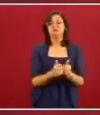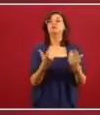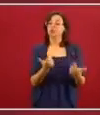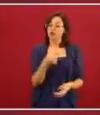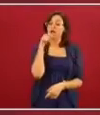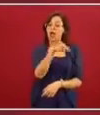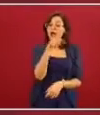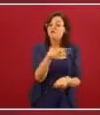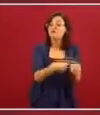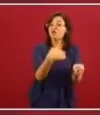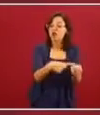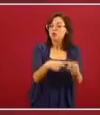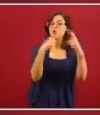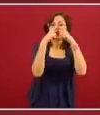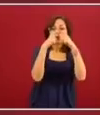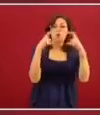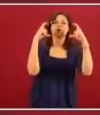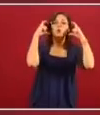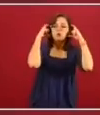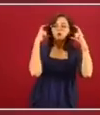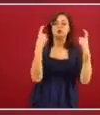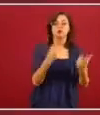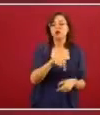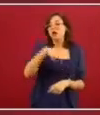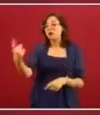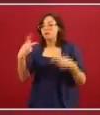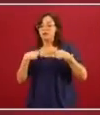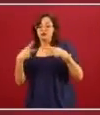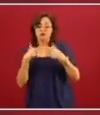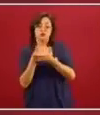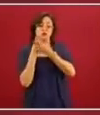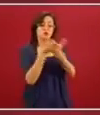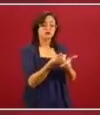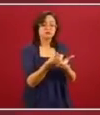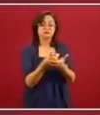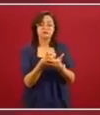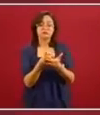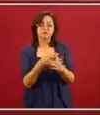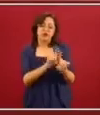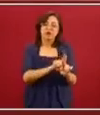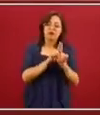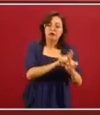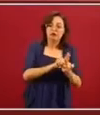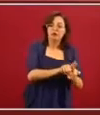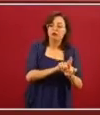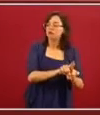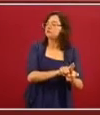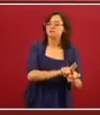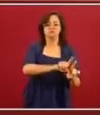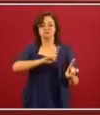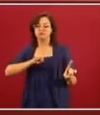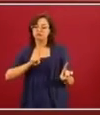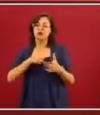usar un cubrebocas. Y la persona que le asiste no debe estarse tan próxima, y en cuanto termina de